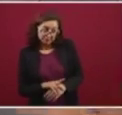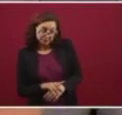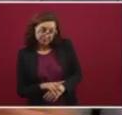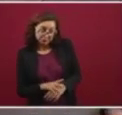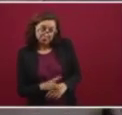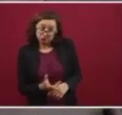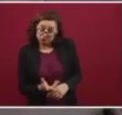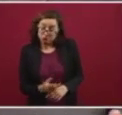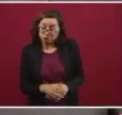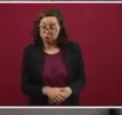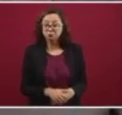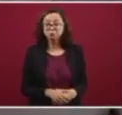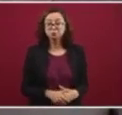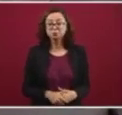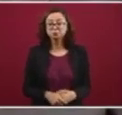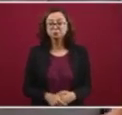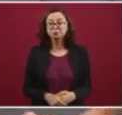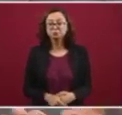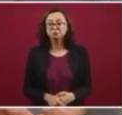Entonces,